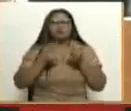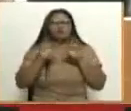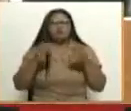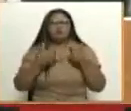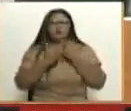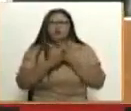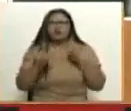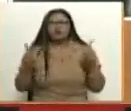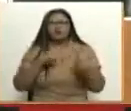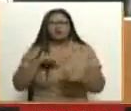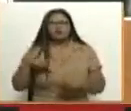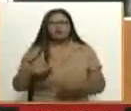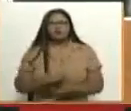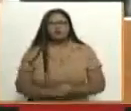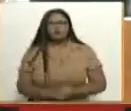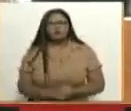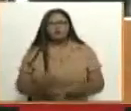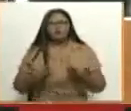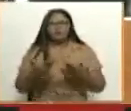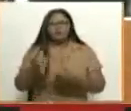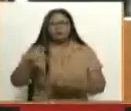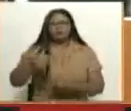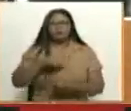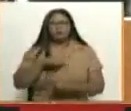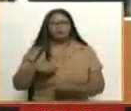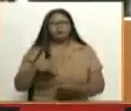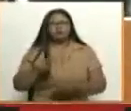las restricciones que nos da hoy el uso